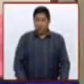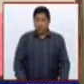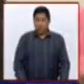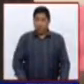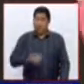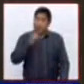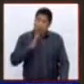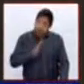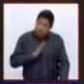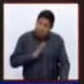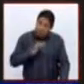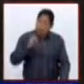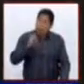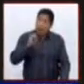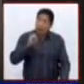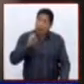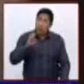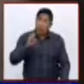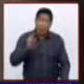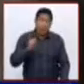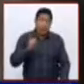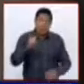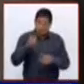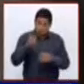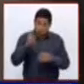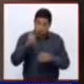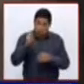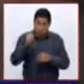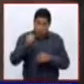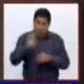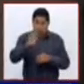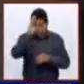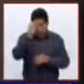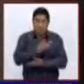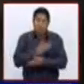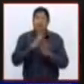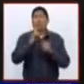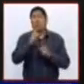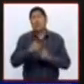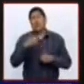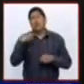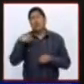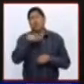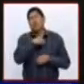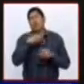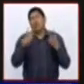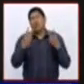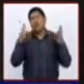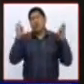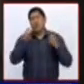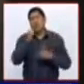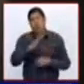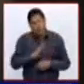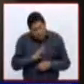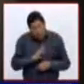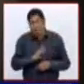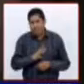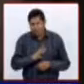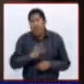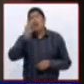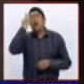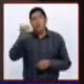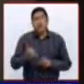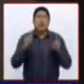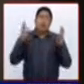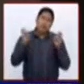A la señora Soledad estamos buscando. ¿Ustedes? Su hijo. ¿Cómo está? Mire, estamos viniendo justamente con la señora